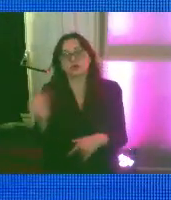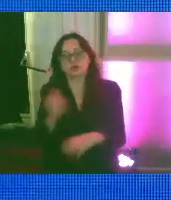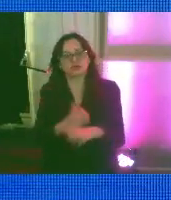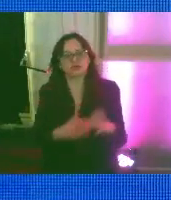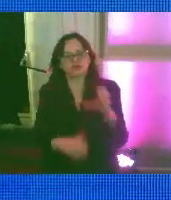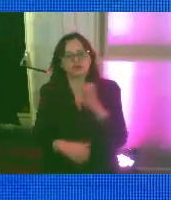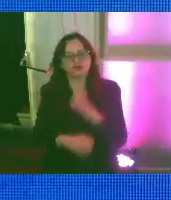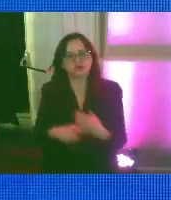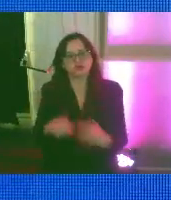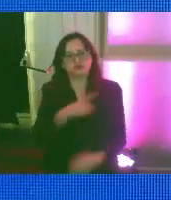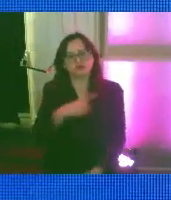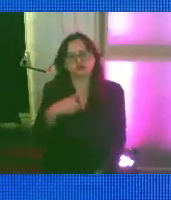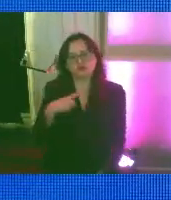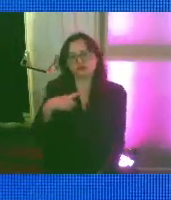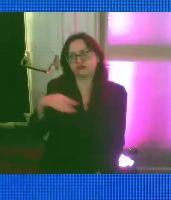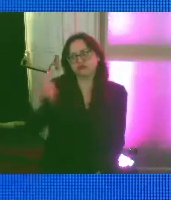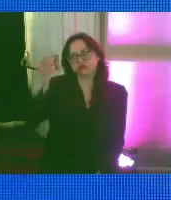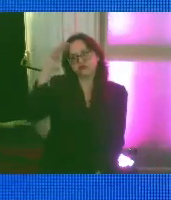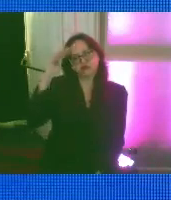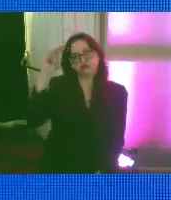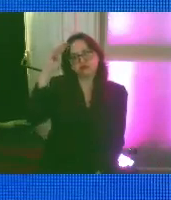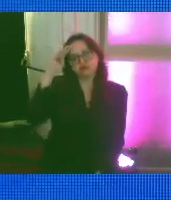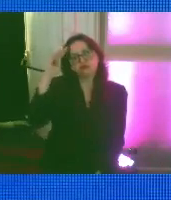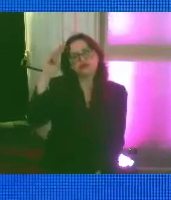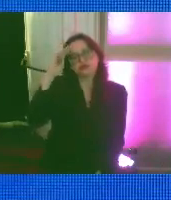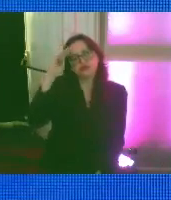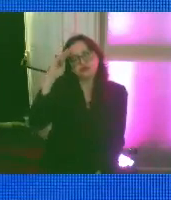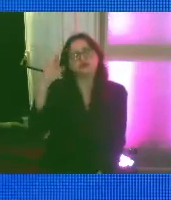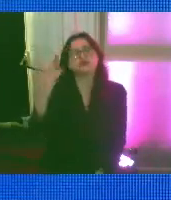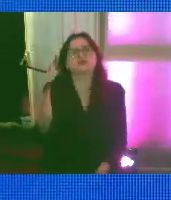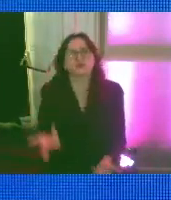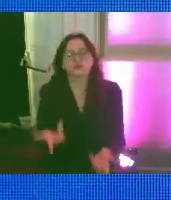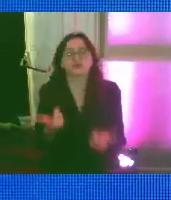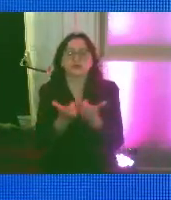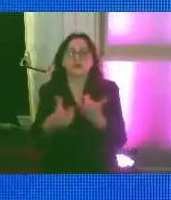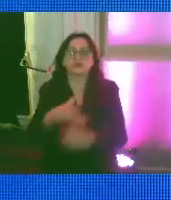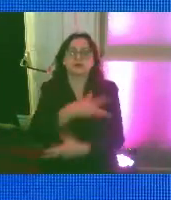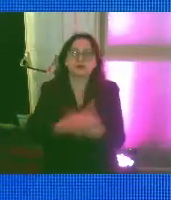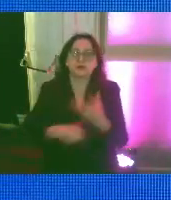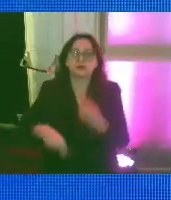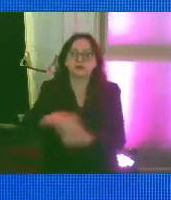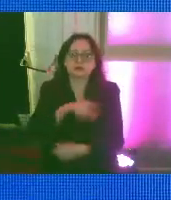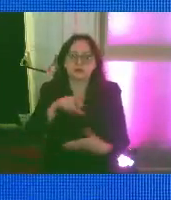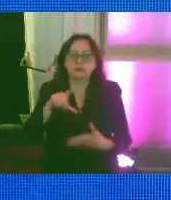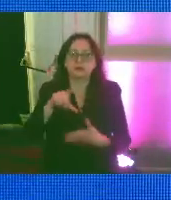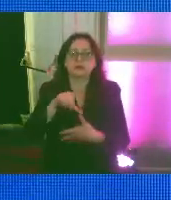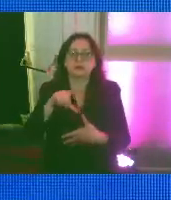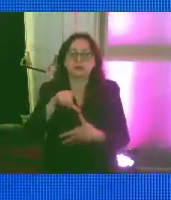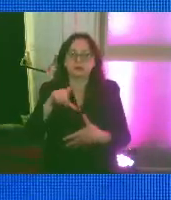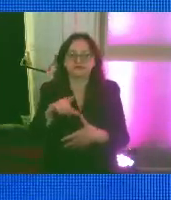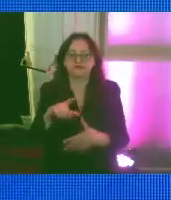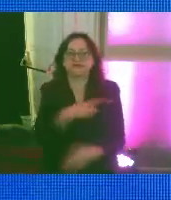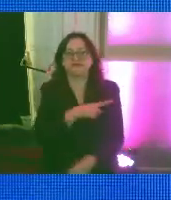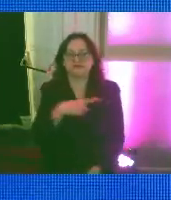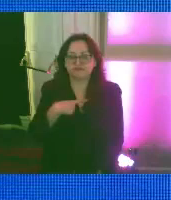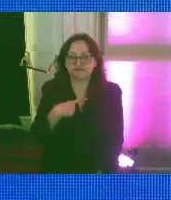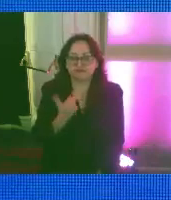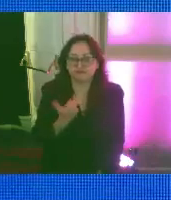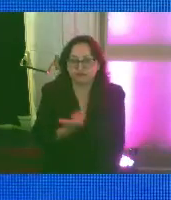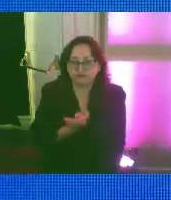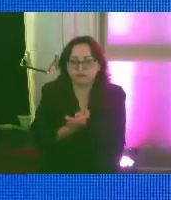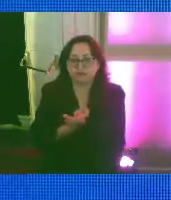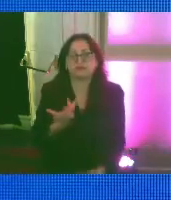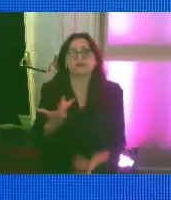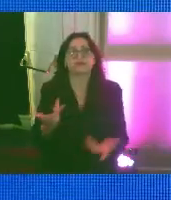la pandemia nos generó un cambio, un punto de inflexión en las economías latinoamericanas. Estamos endeudadas, tenemos poco